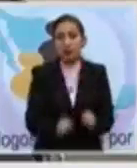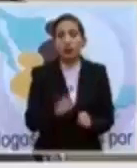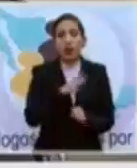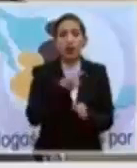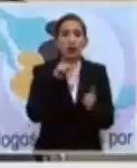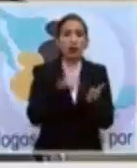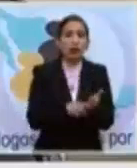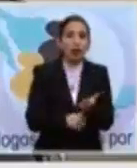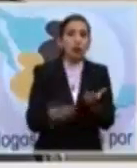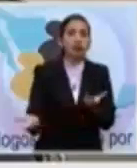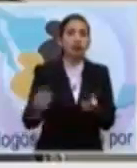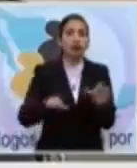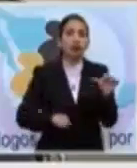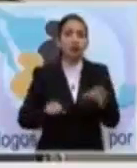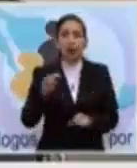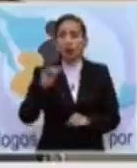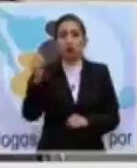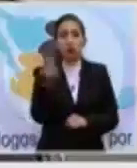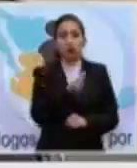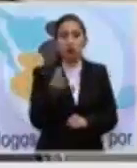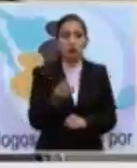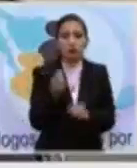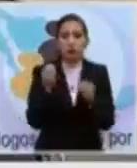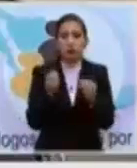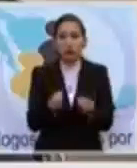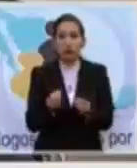en donde las acciones básicas no requieren de tantas